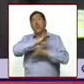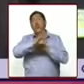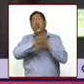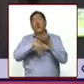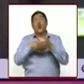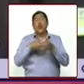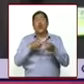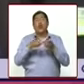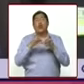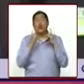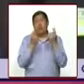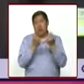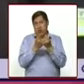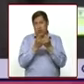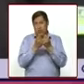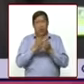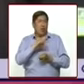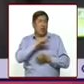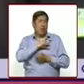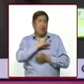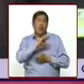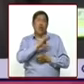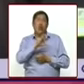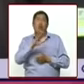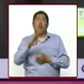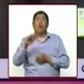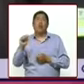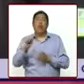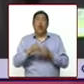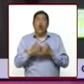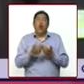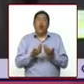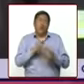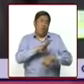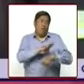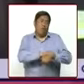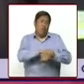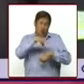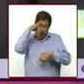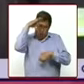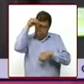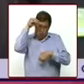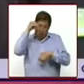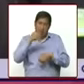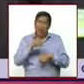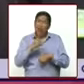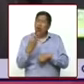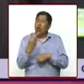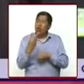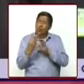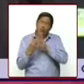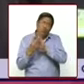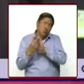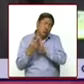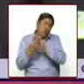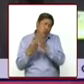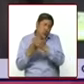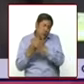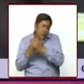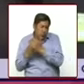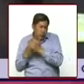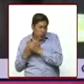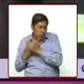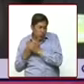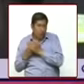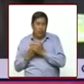Dirección Departamental de la FELCC aquí en Cochabamba para hacer el traslado tanto del aprehendido como de los menores y ponerlas al conocimiento de la autoridad competente en el